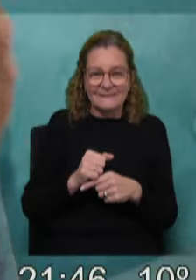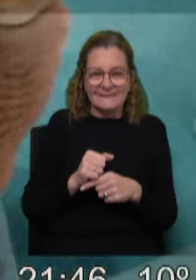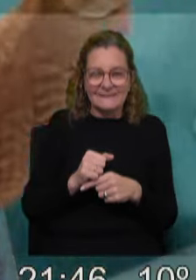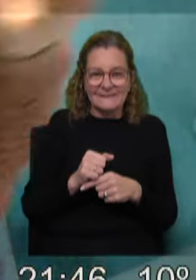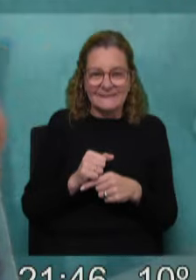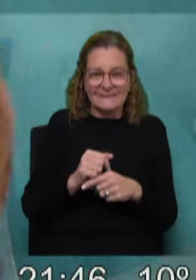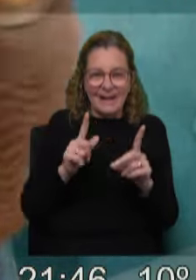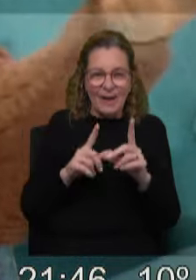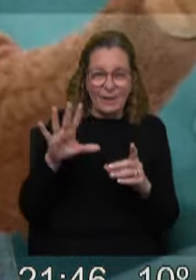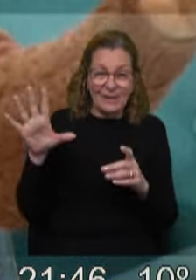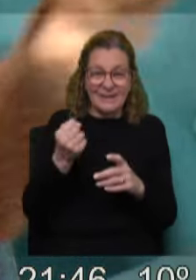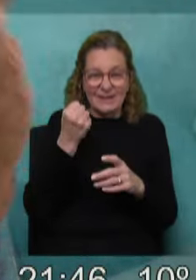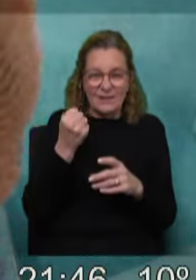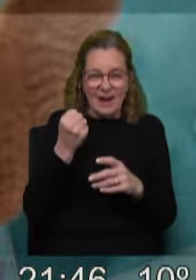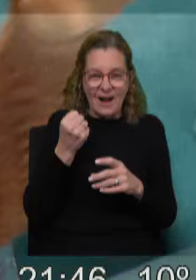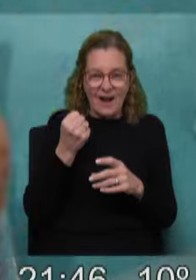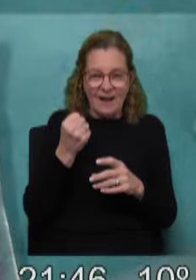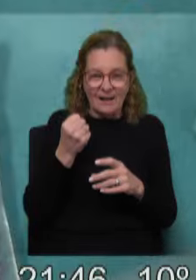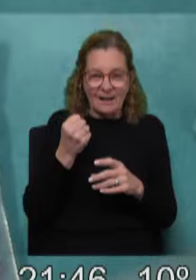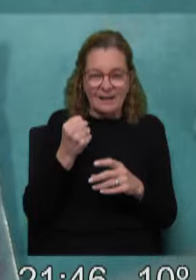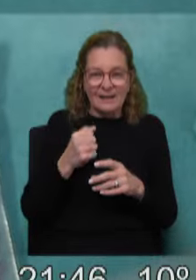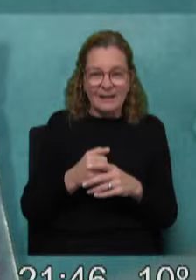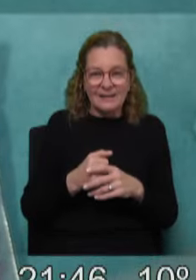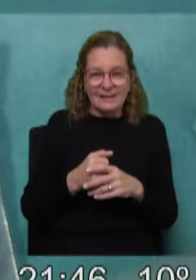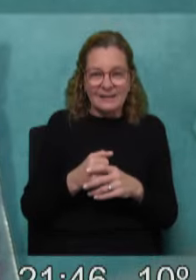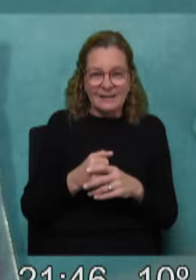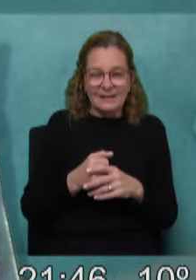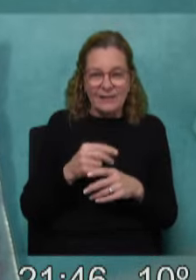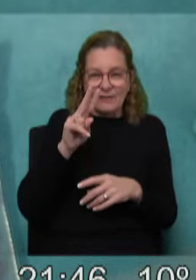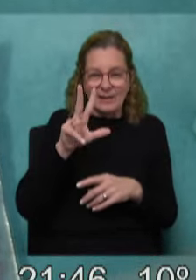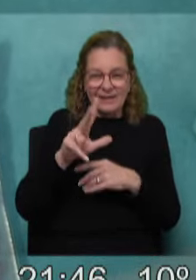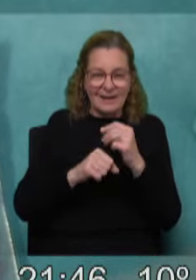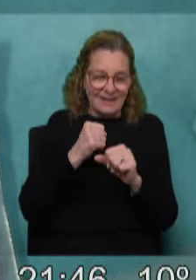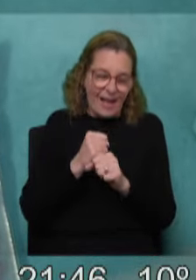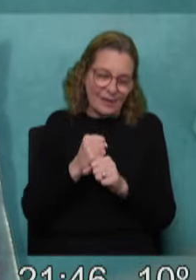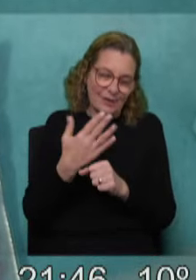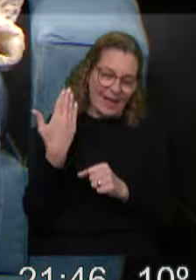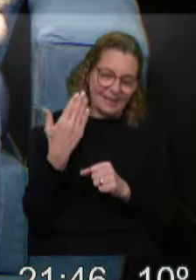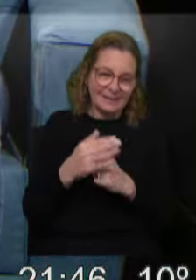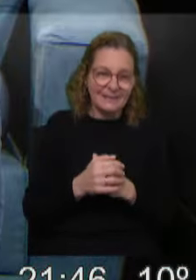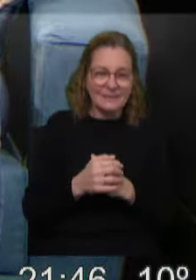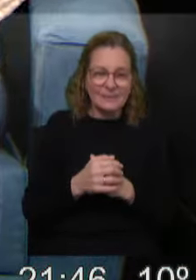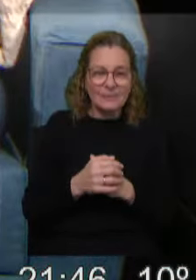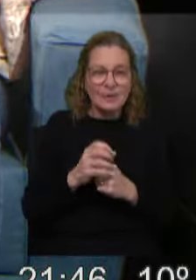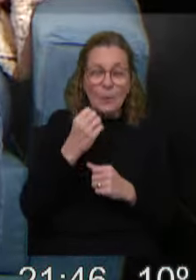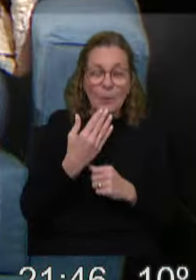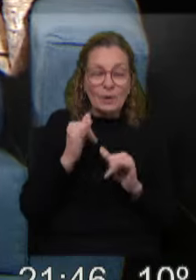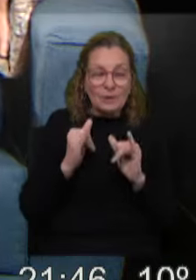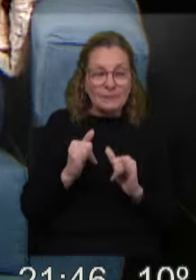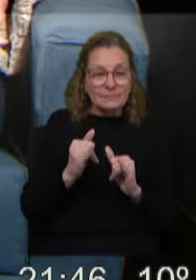de algo de acá, de esta situación, tocar con Caetano, el Solís. Teníamos 23 años. Maravilloso. Bueno, va a estar buenísimo.